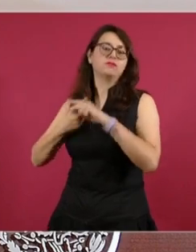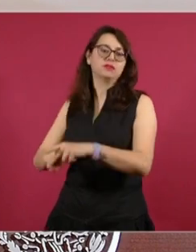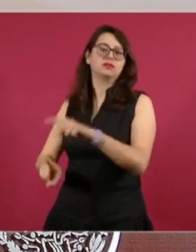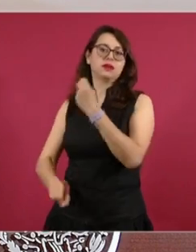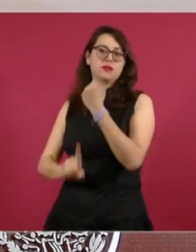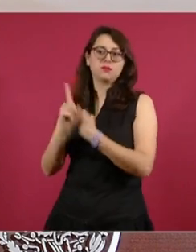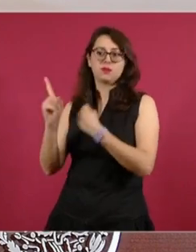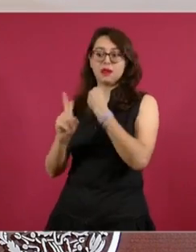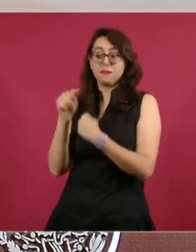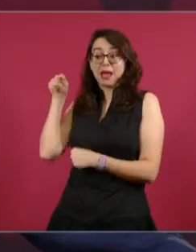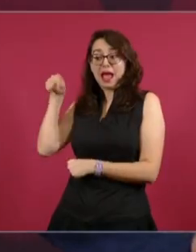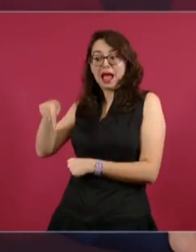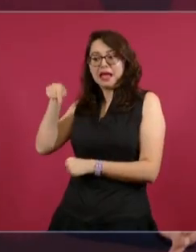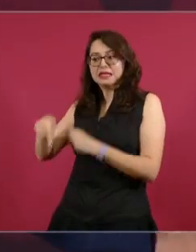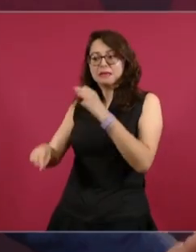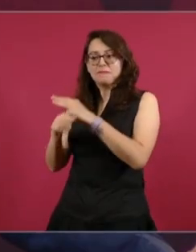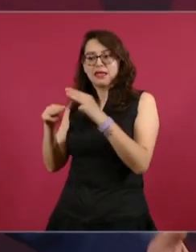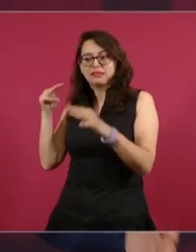Porque